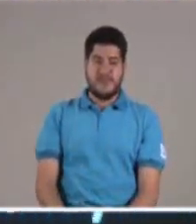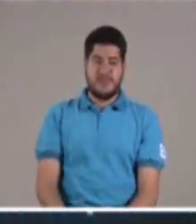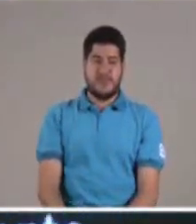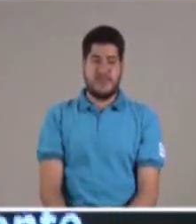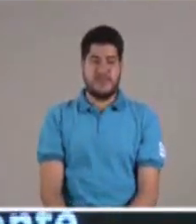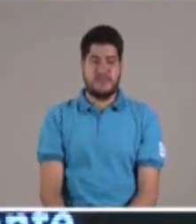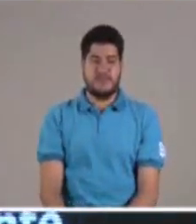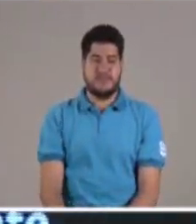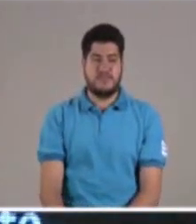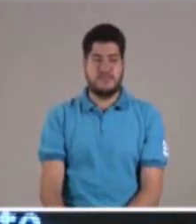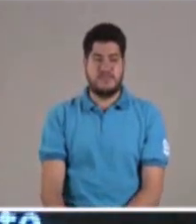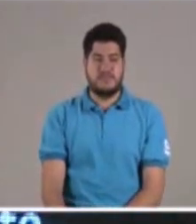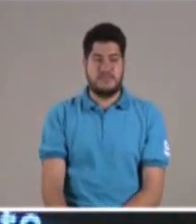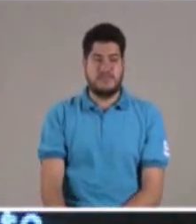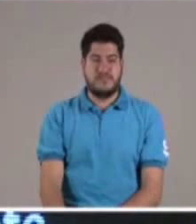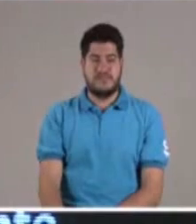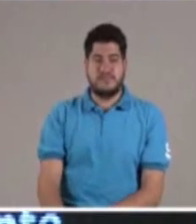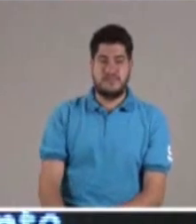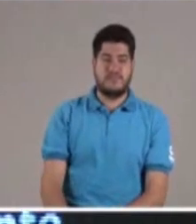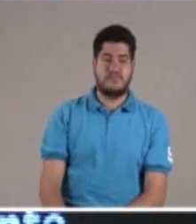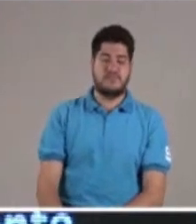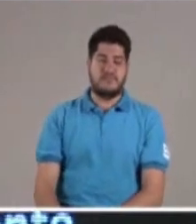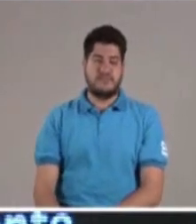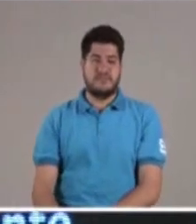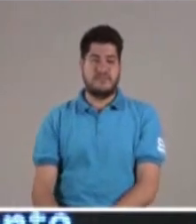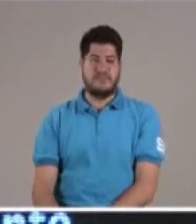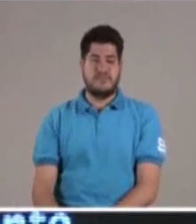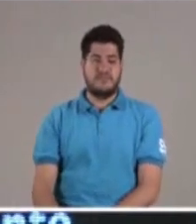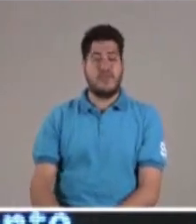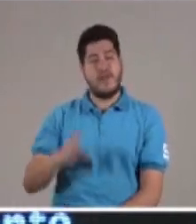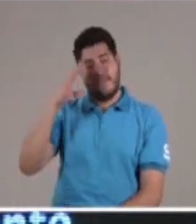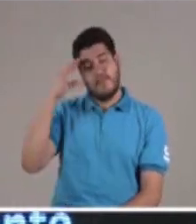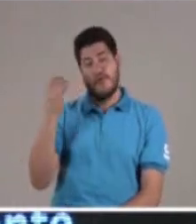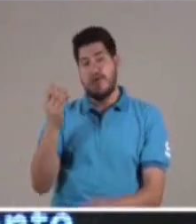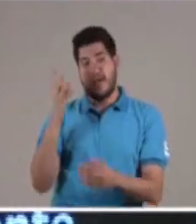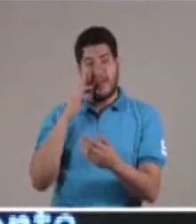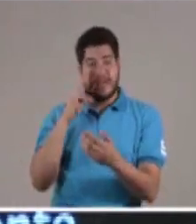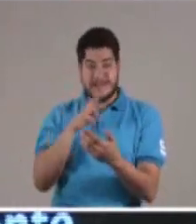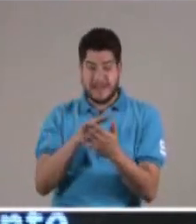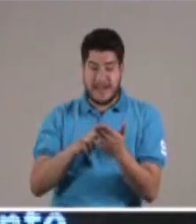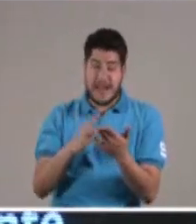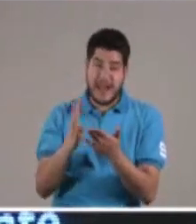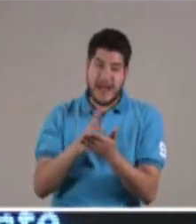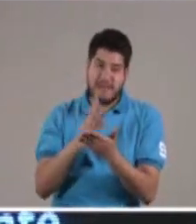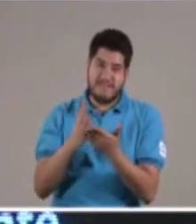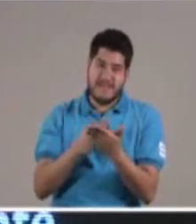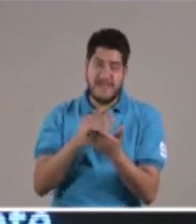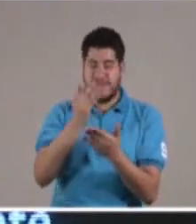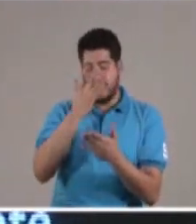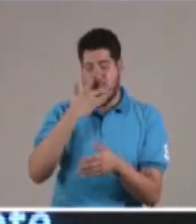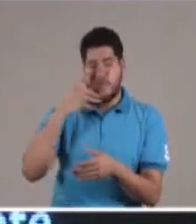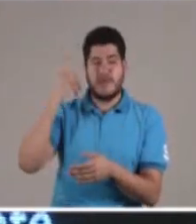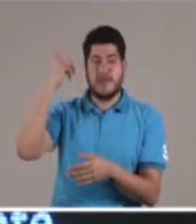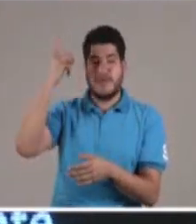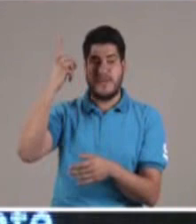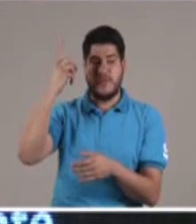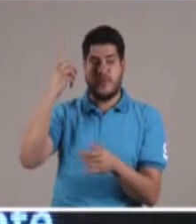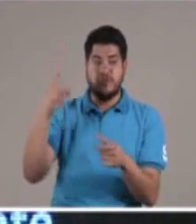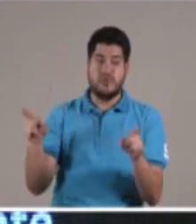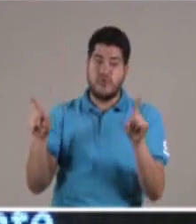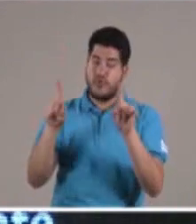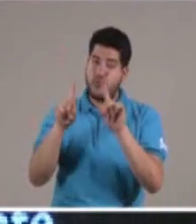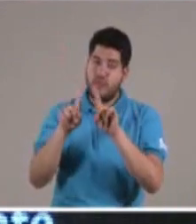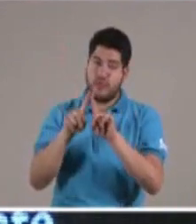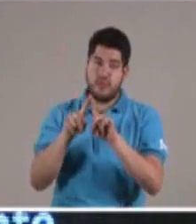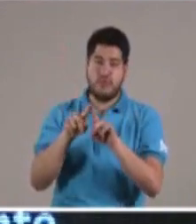a ellos hacerles ver No hermano Mira a Dios Aquí dice la Biblia lo que Dios juntó